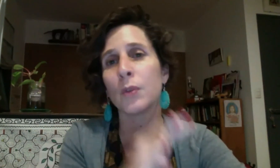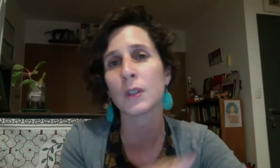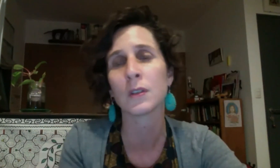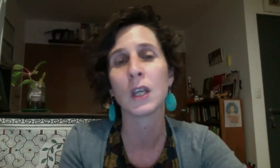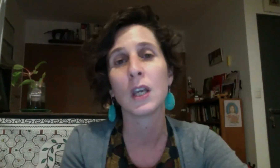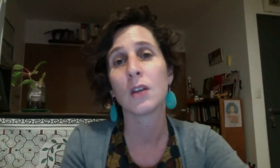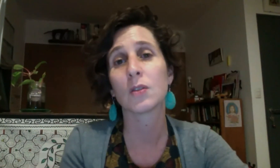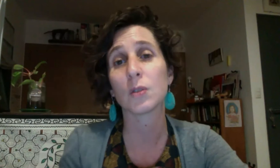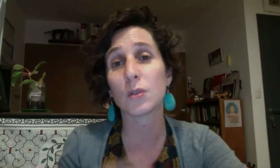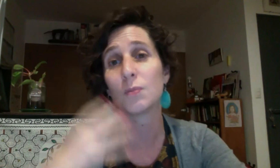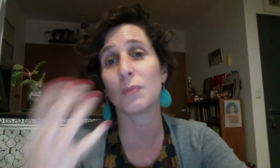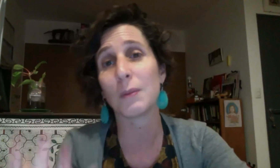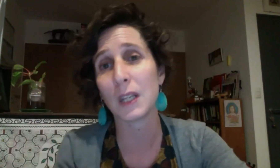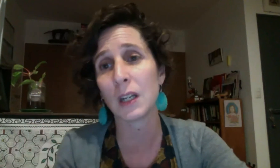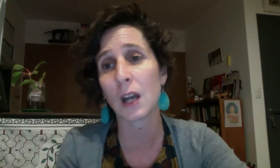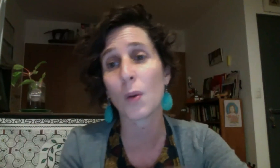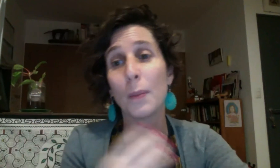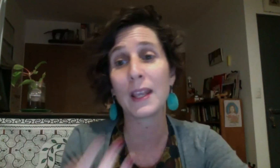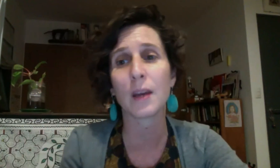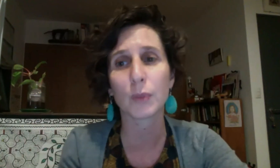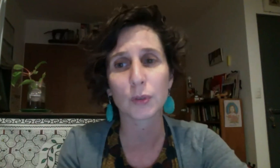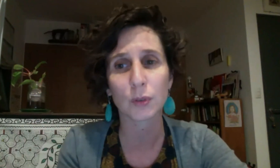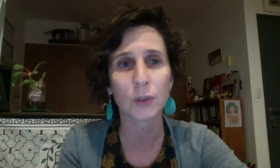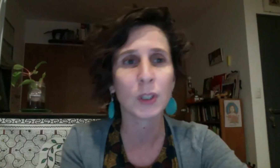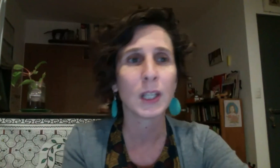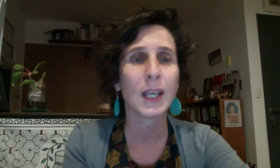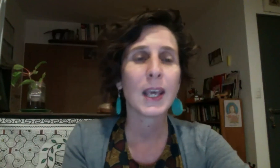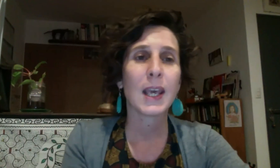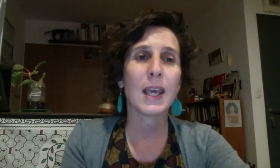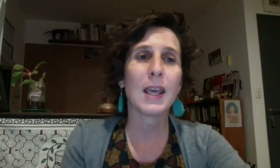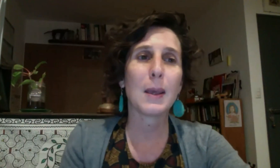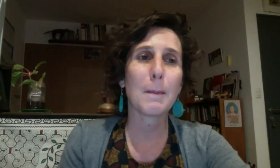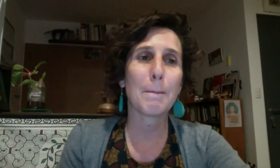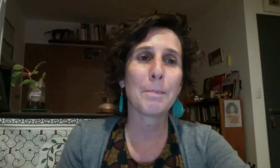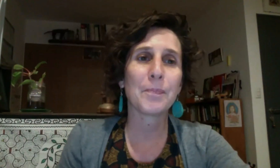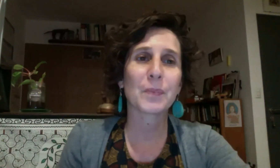ritmo, nosotros más bien acompañamos, ¿no?